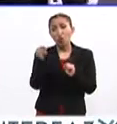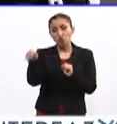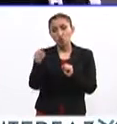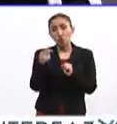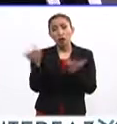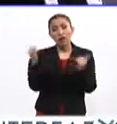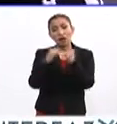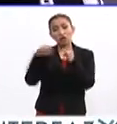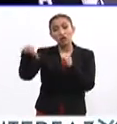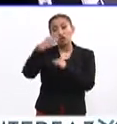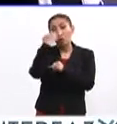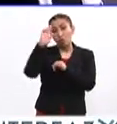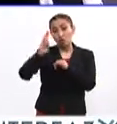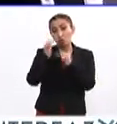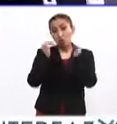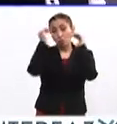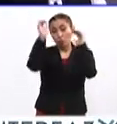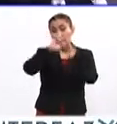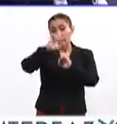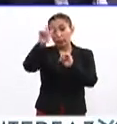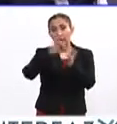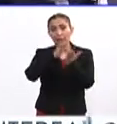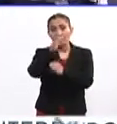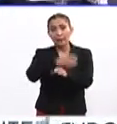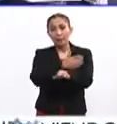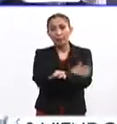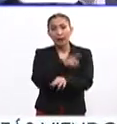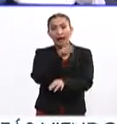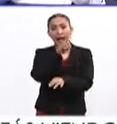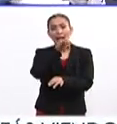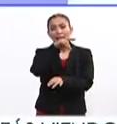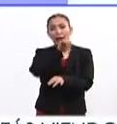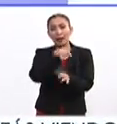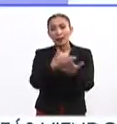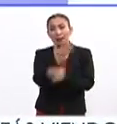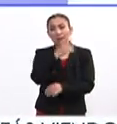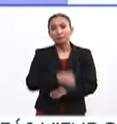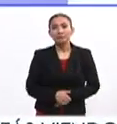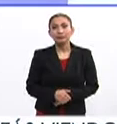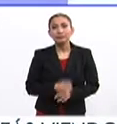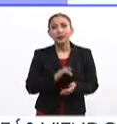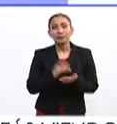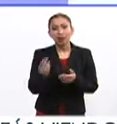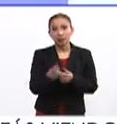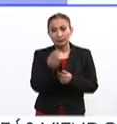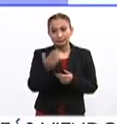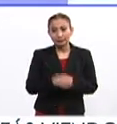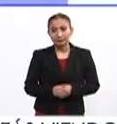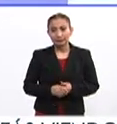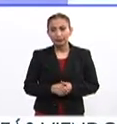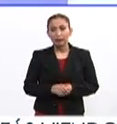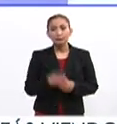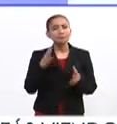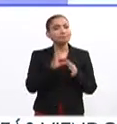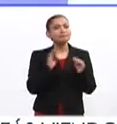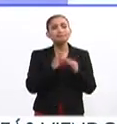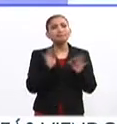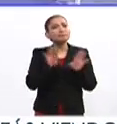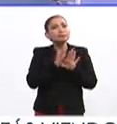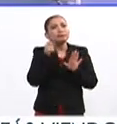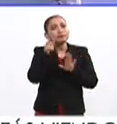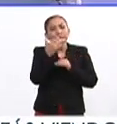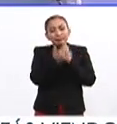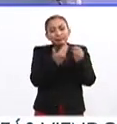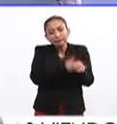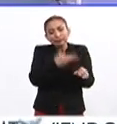tiene instituciones académicas de gran prestigio. Gracias por acompañarnos, Karina, esta mañana en Interfaz. Gracias a ustedes. Pues platícanos, ¿cómo fue